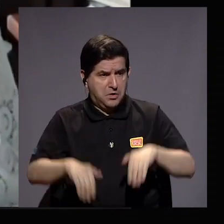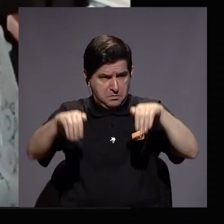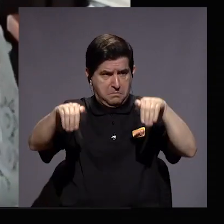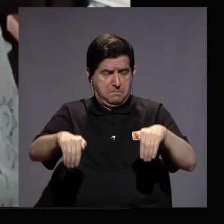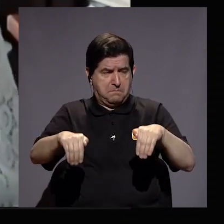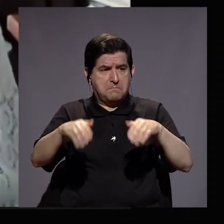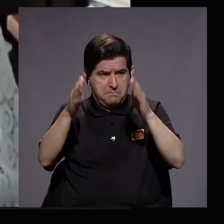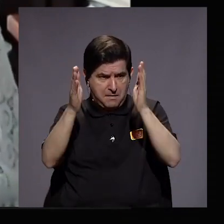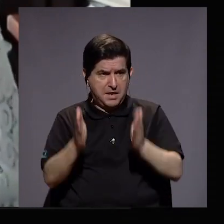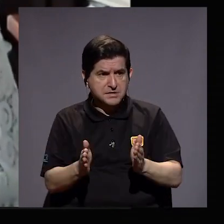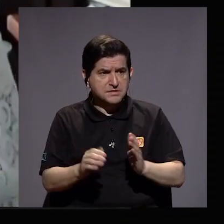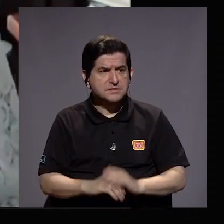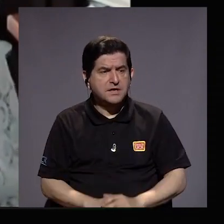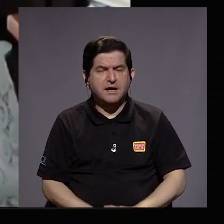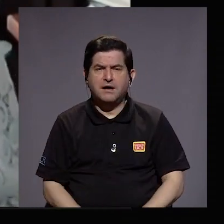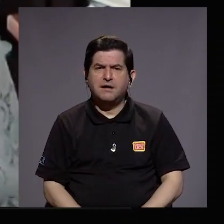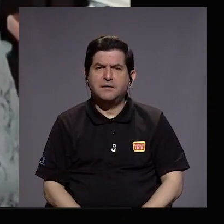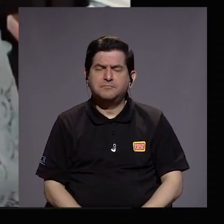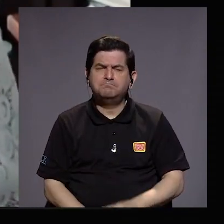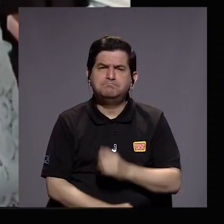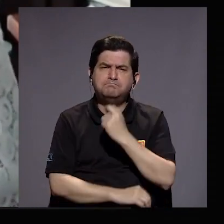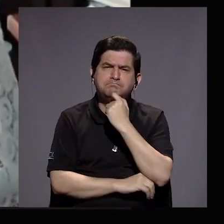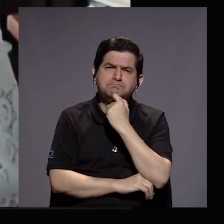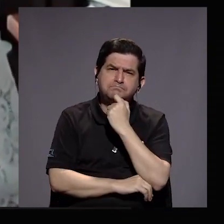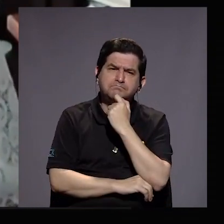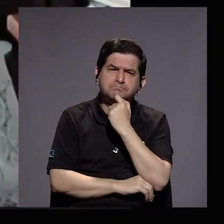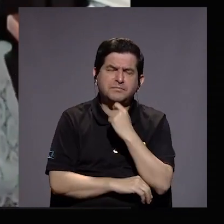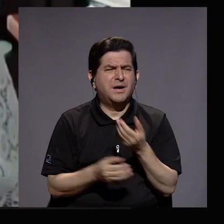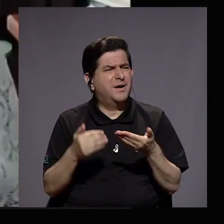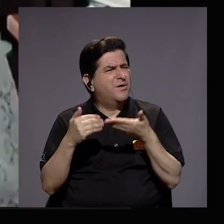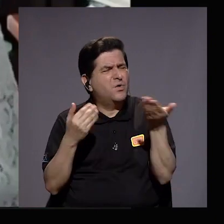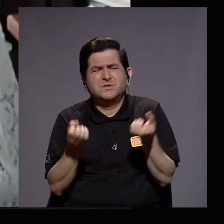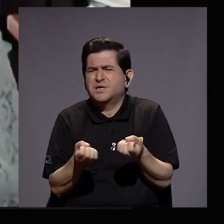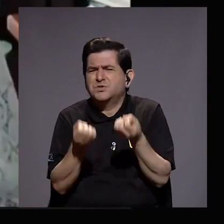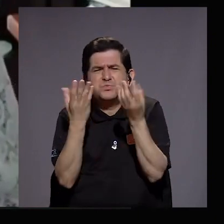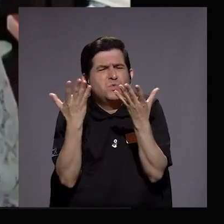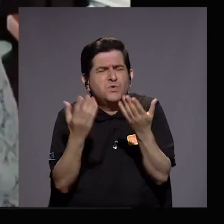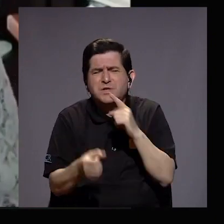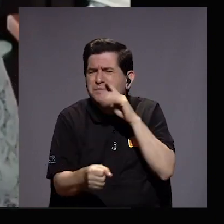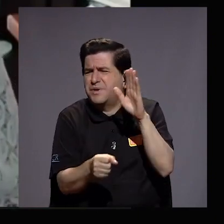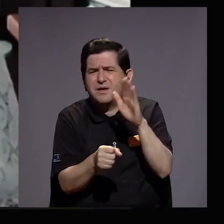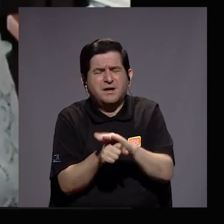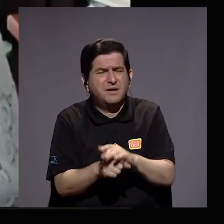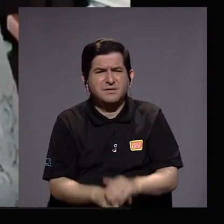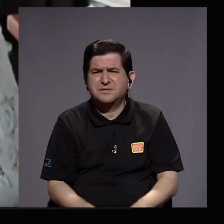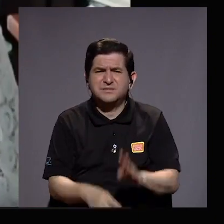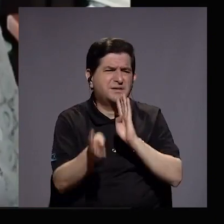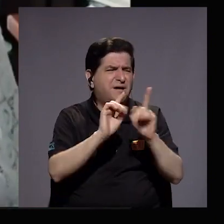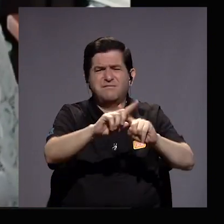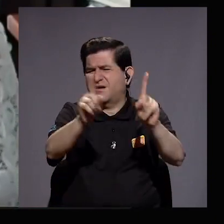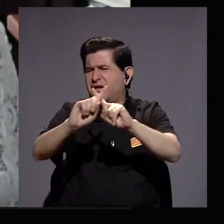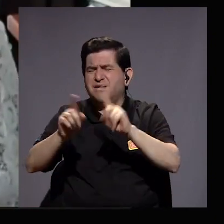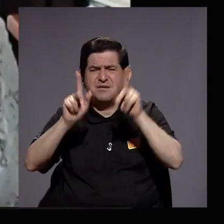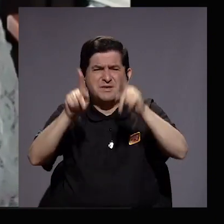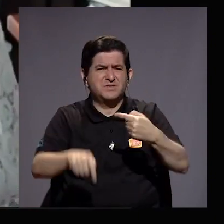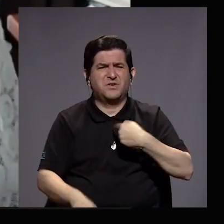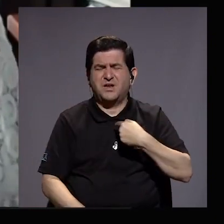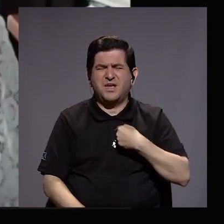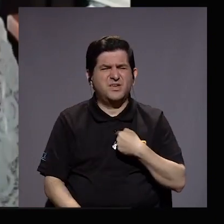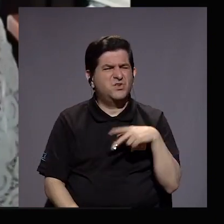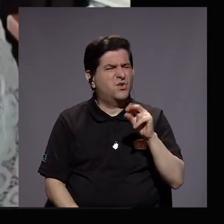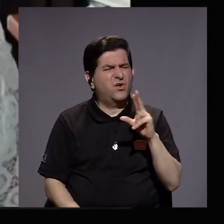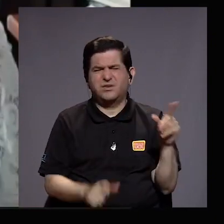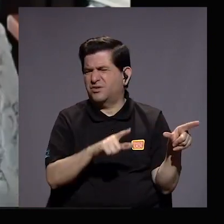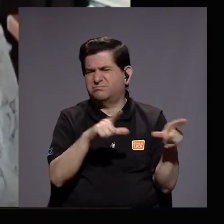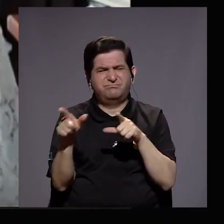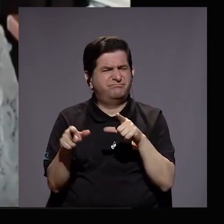la magistratura? Les dije, pues mira, es que son muchas cosas las que hay que cumplir y hablar con mucha gente, yo no tengo como